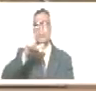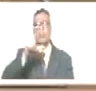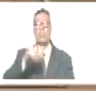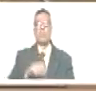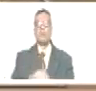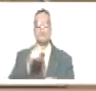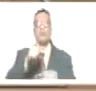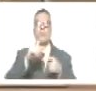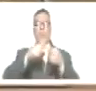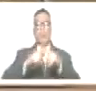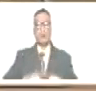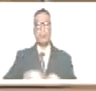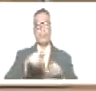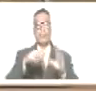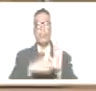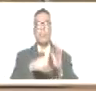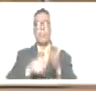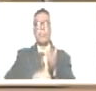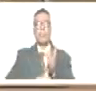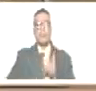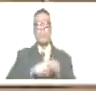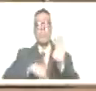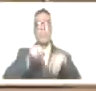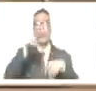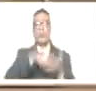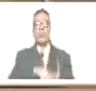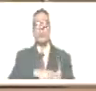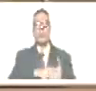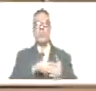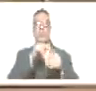la cédula de identidad número